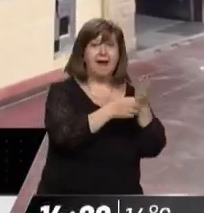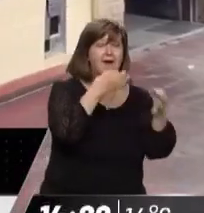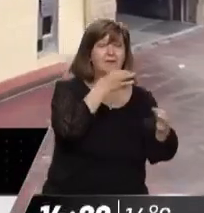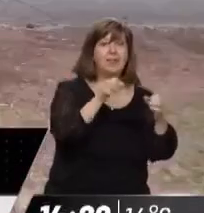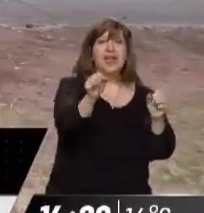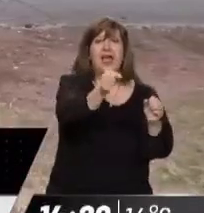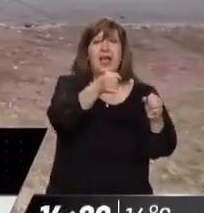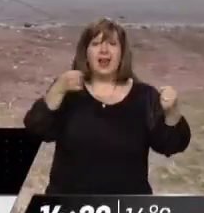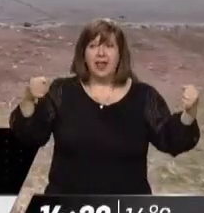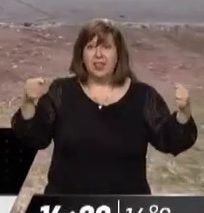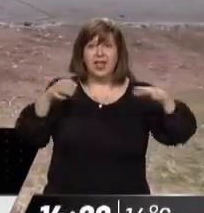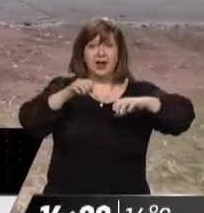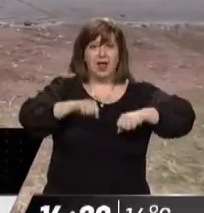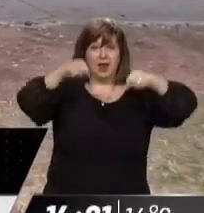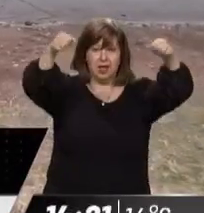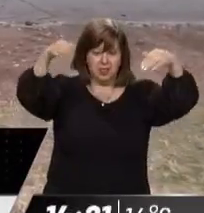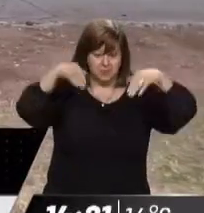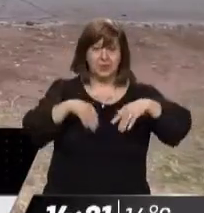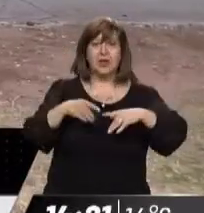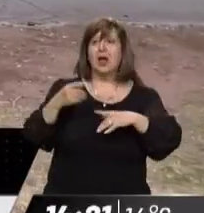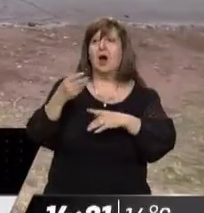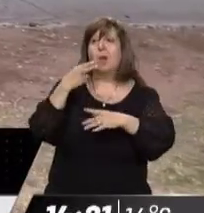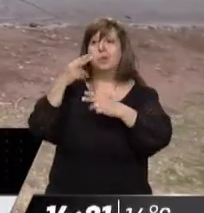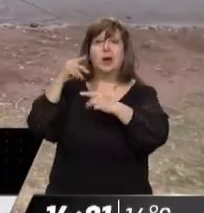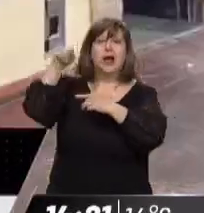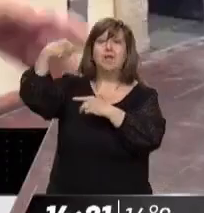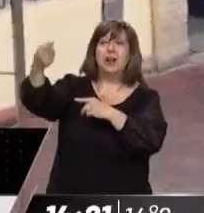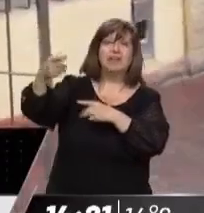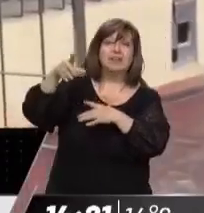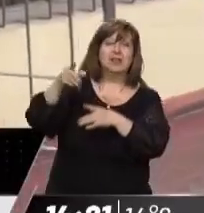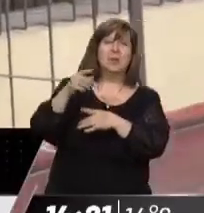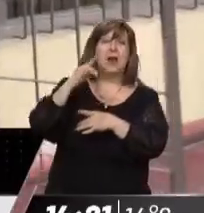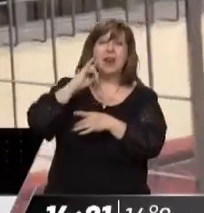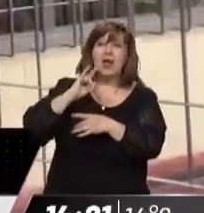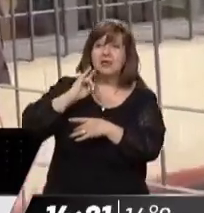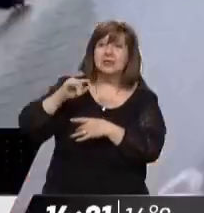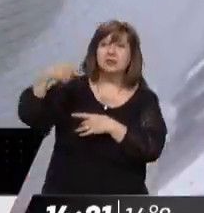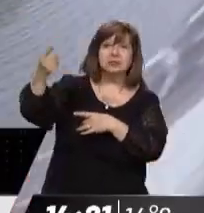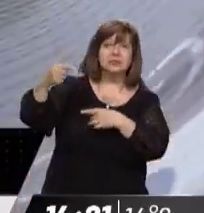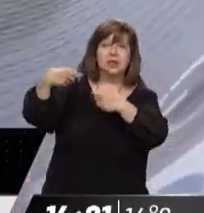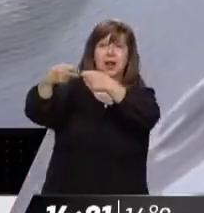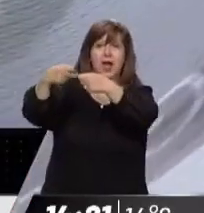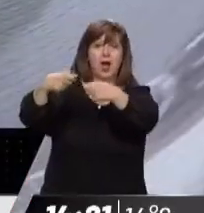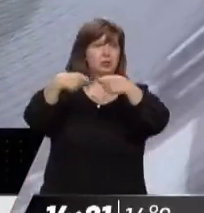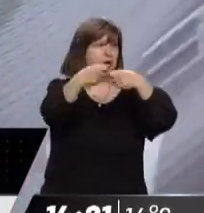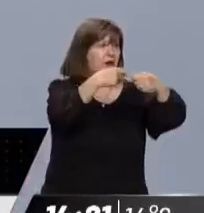la heladera, el caso de ahí enfrente, la despensa también, tienen todos los productos lácteos y bueno, y de eso, ¿quién se hace cargo?